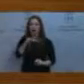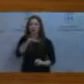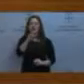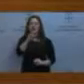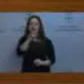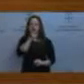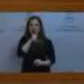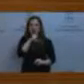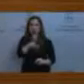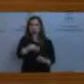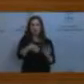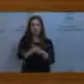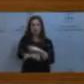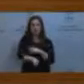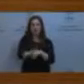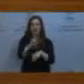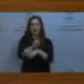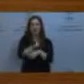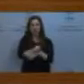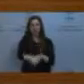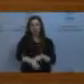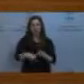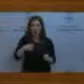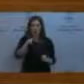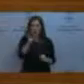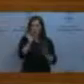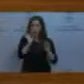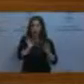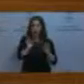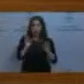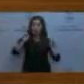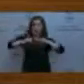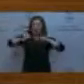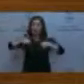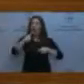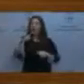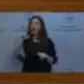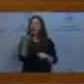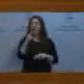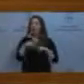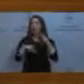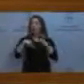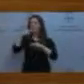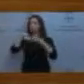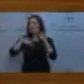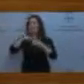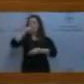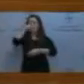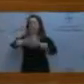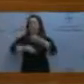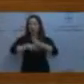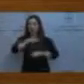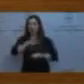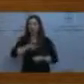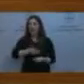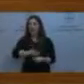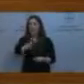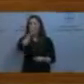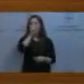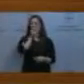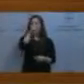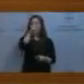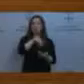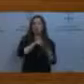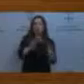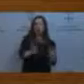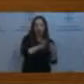porque ya decía el convenio que las obras se ejecutarían y se realizarían entre el año 2008